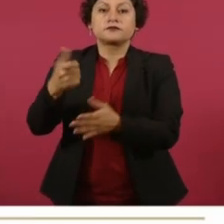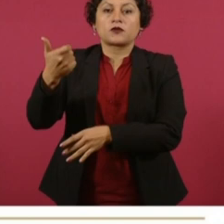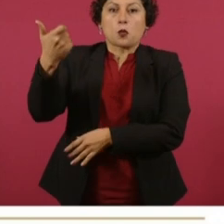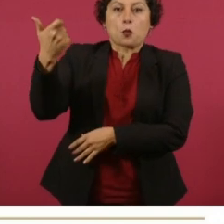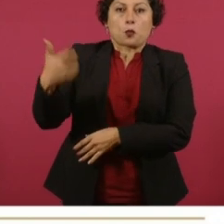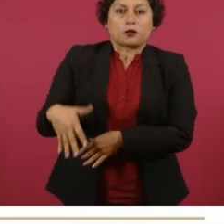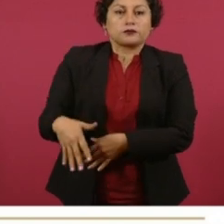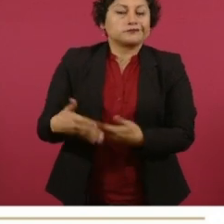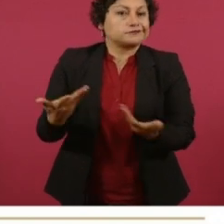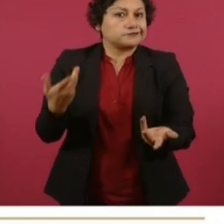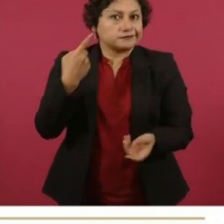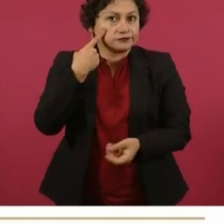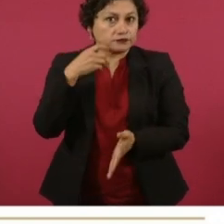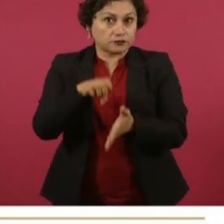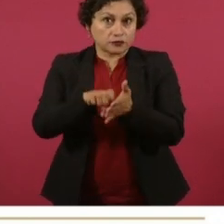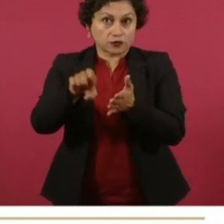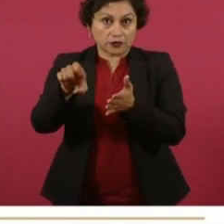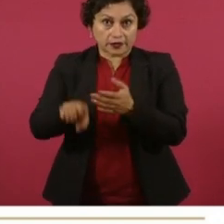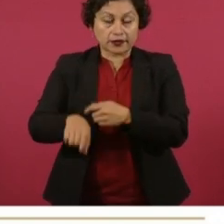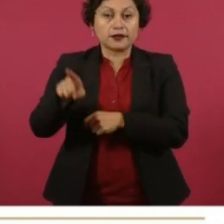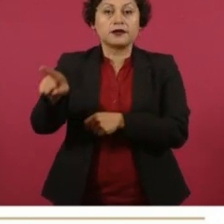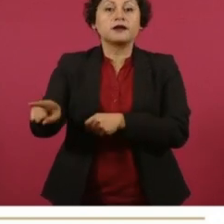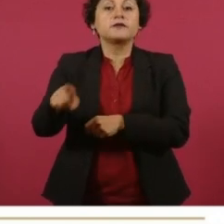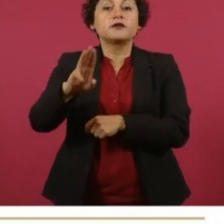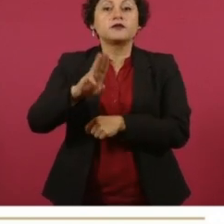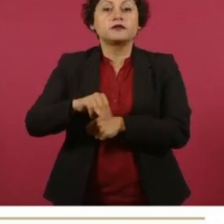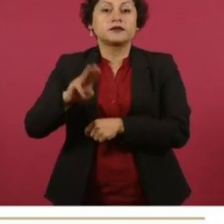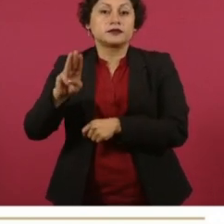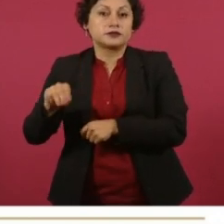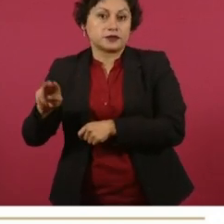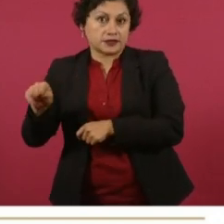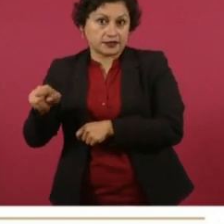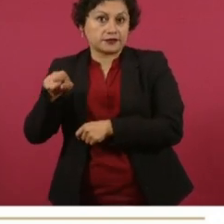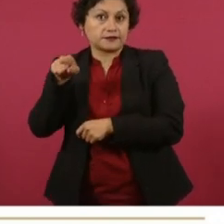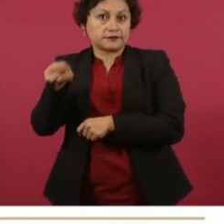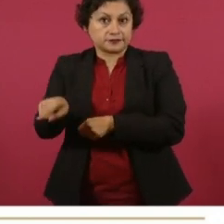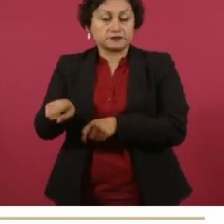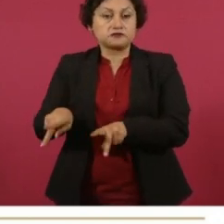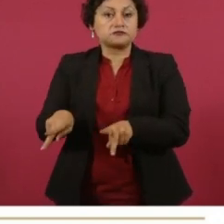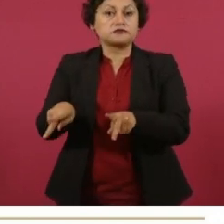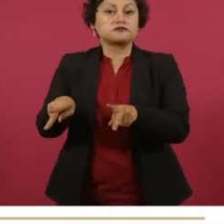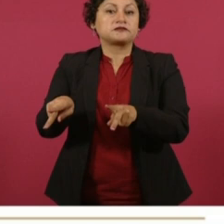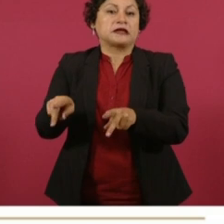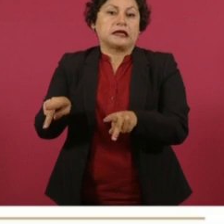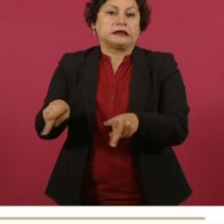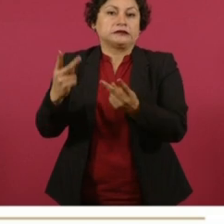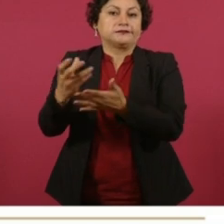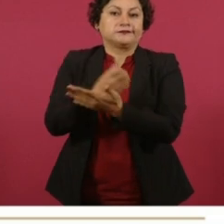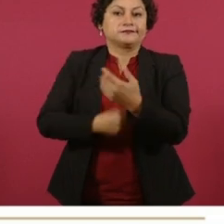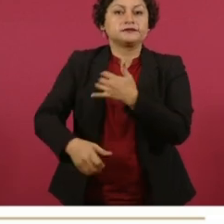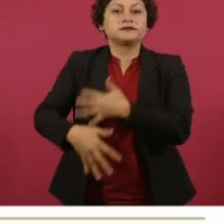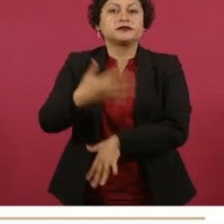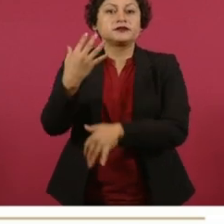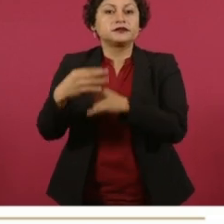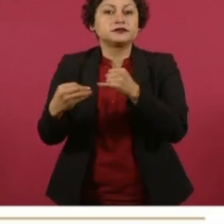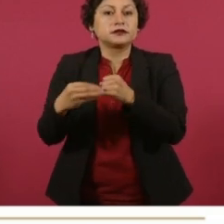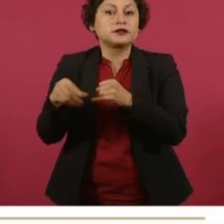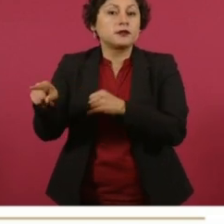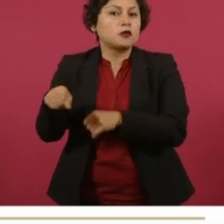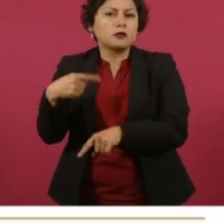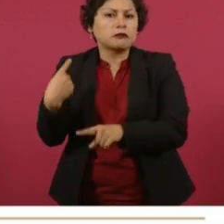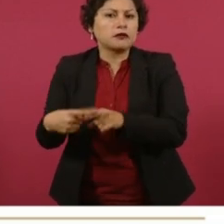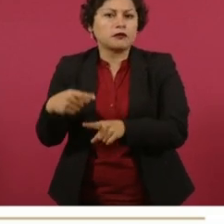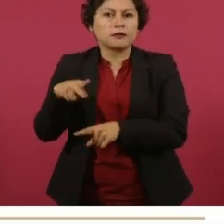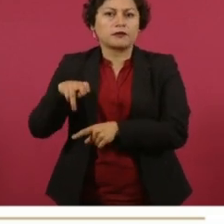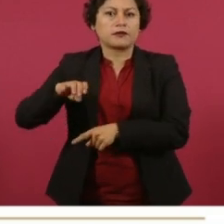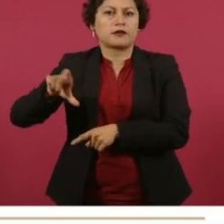mejores precios, como por ejemplo en Lázaro Cárdenas, Michoacán, donde con solo 15 centavos de ganancia, franquicia Pemex lo ofreció